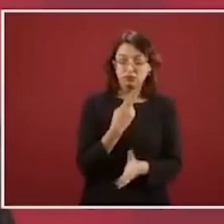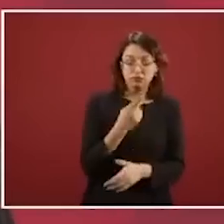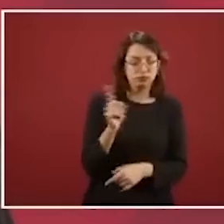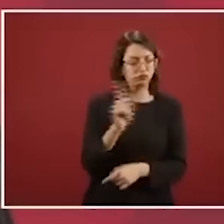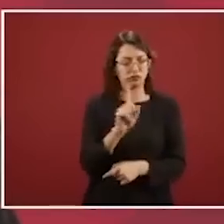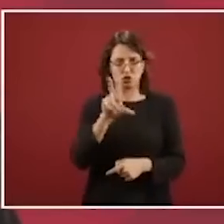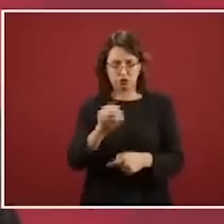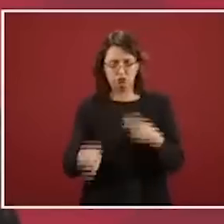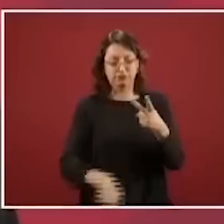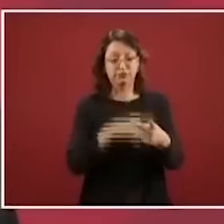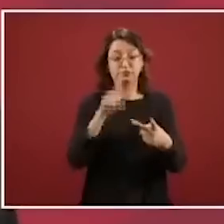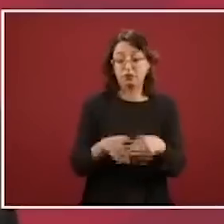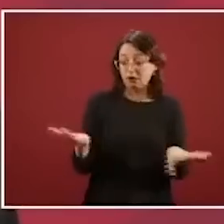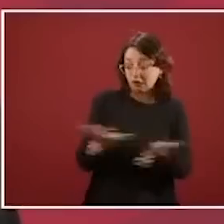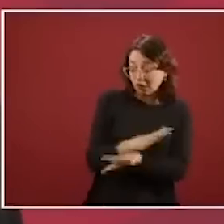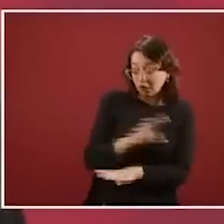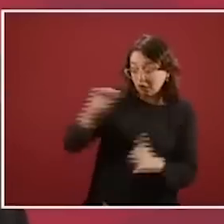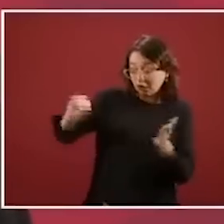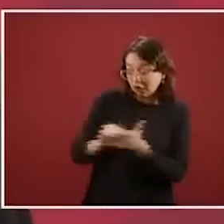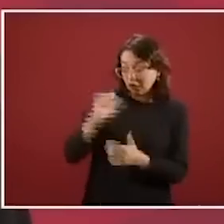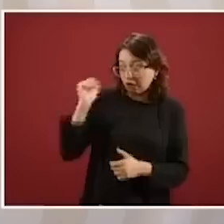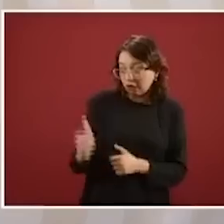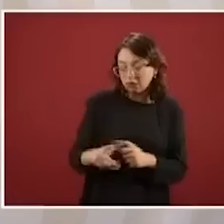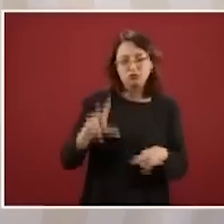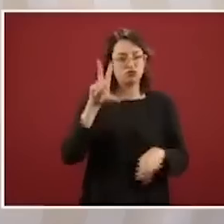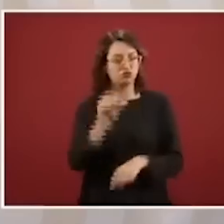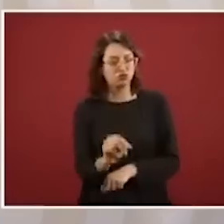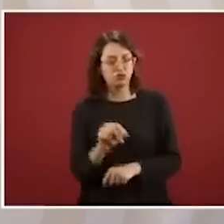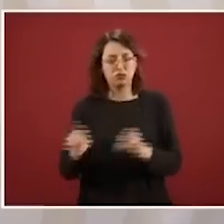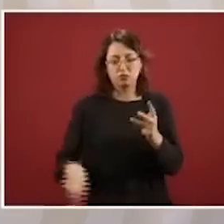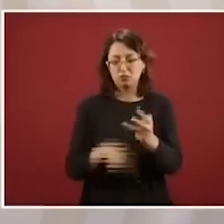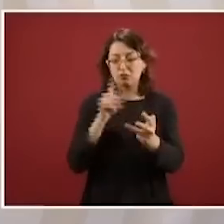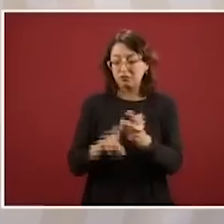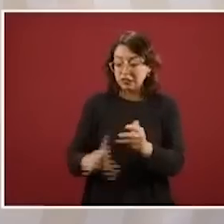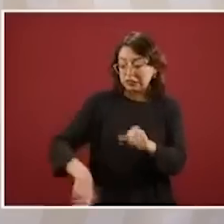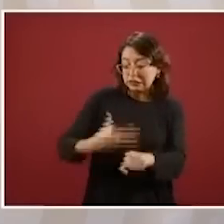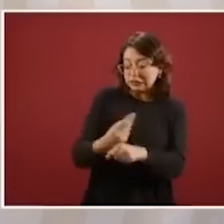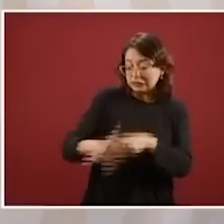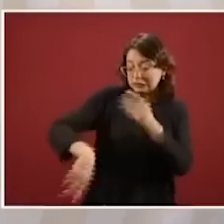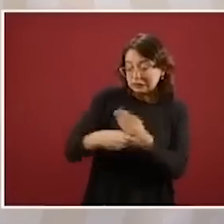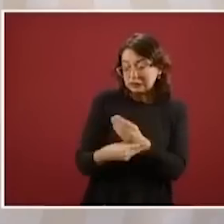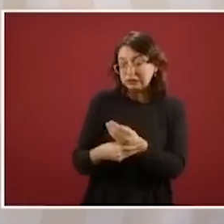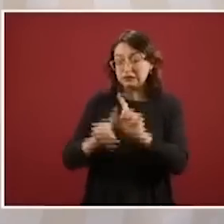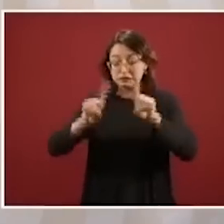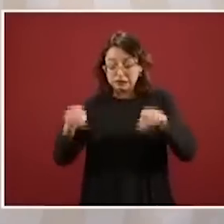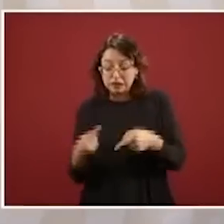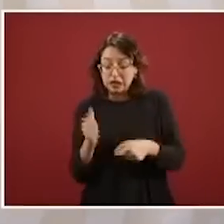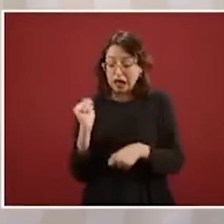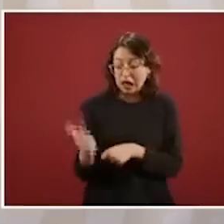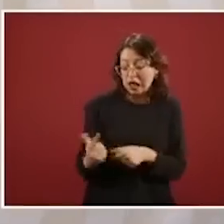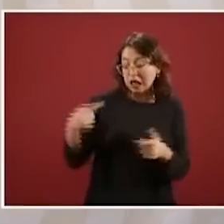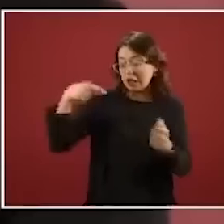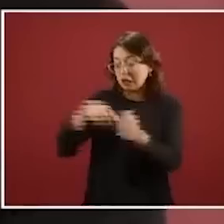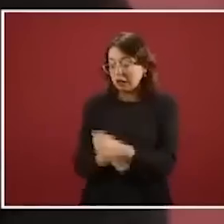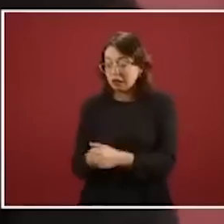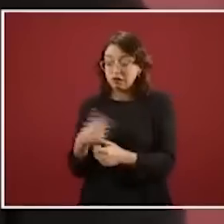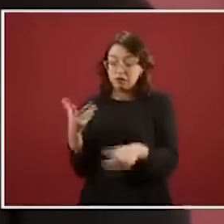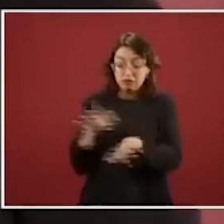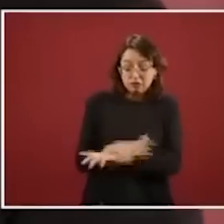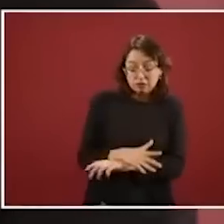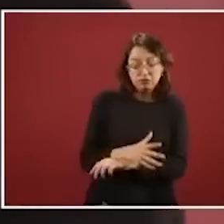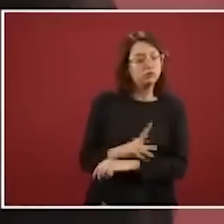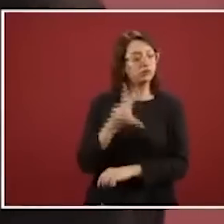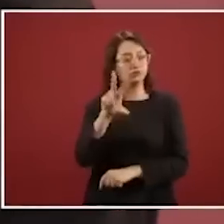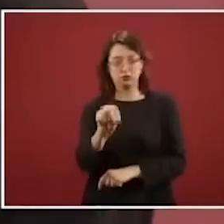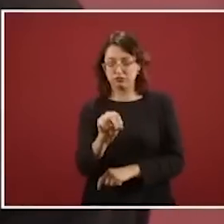No. ¿Se le hizo alguna adición o anexo o paréntesis o lo que fuere que no conocemos y que modifica ese